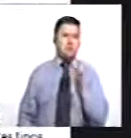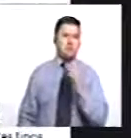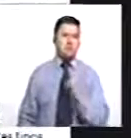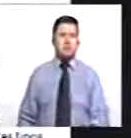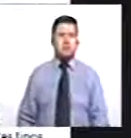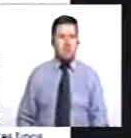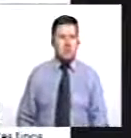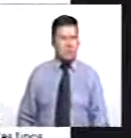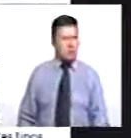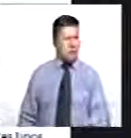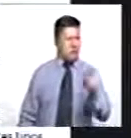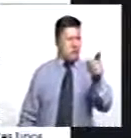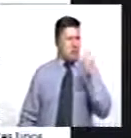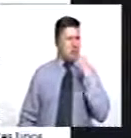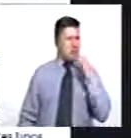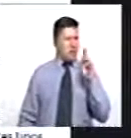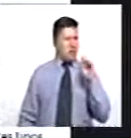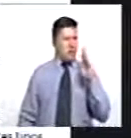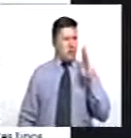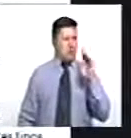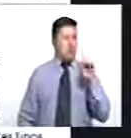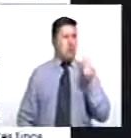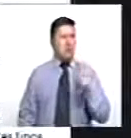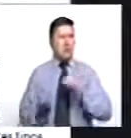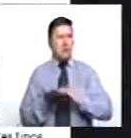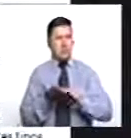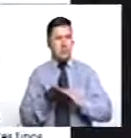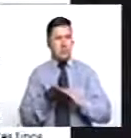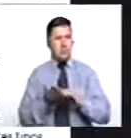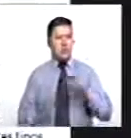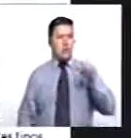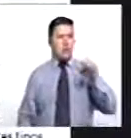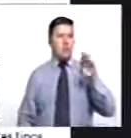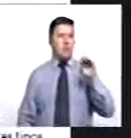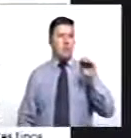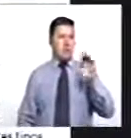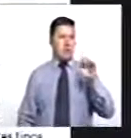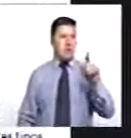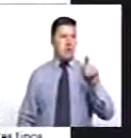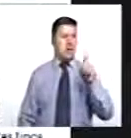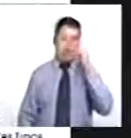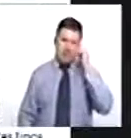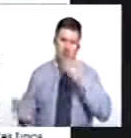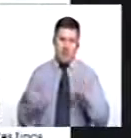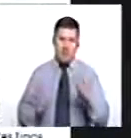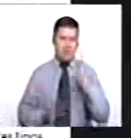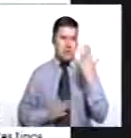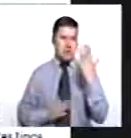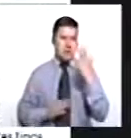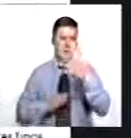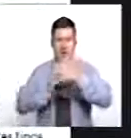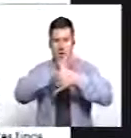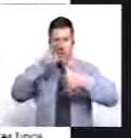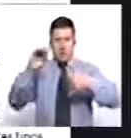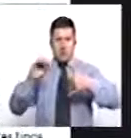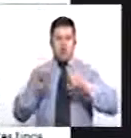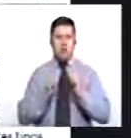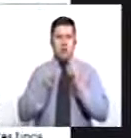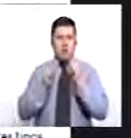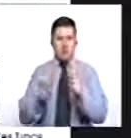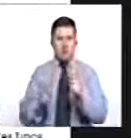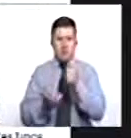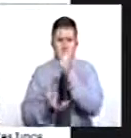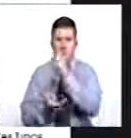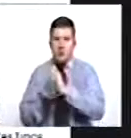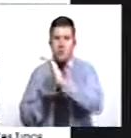5, creo que fue usted, senador Robledo. Las soluciones PRONE y el Plan 5 Caribe, que entregan los activos